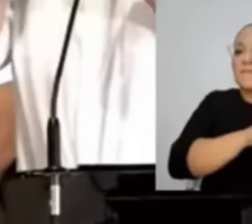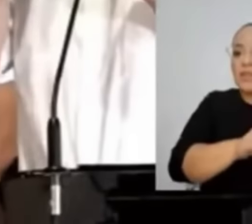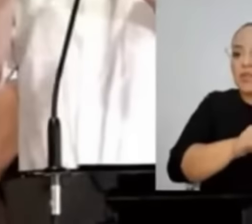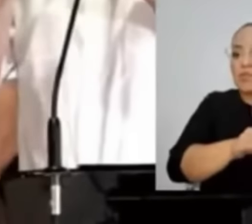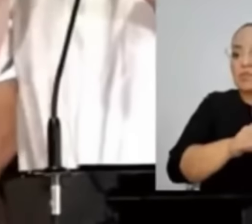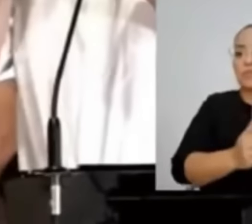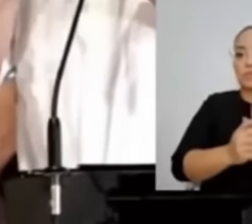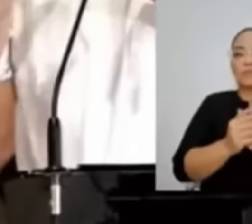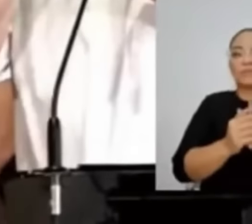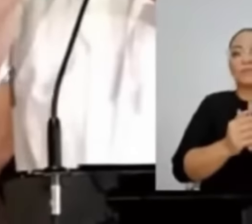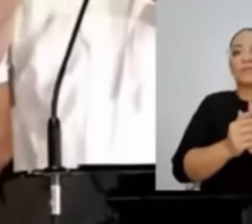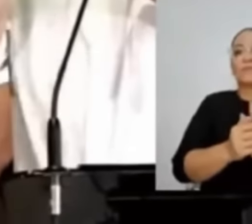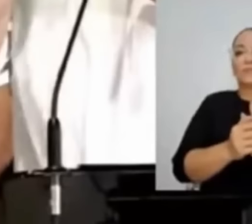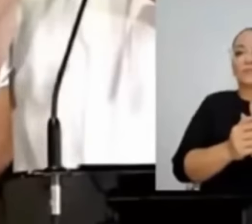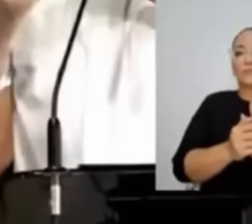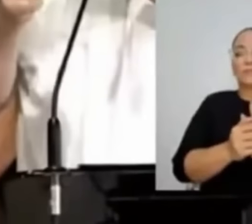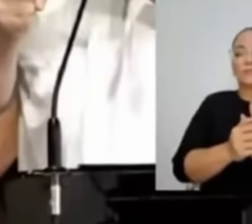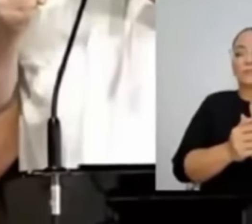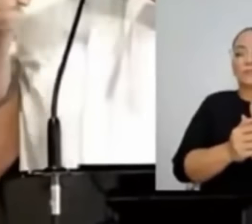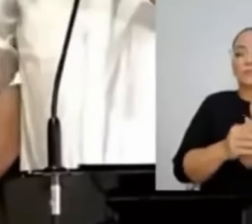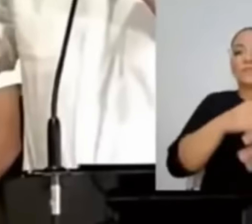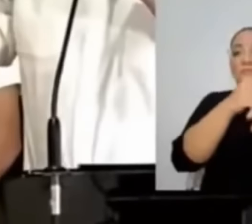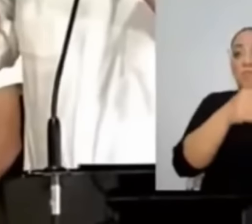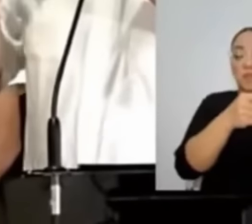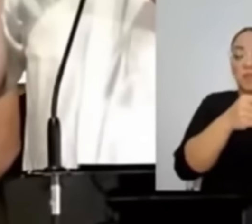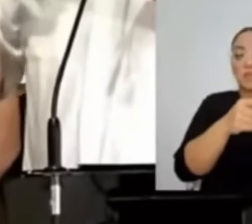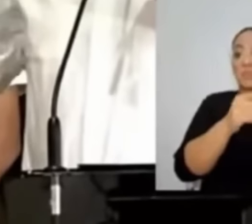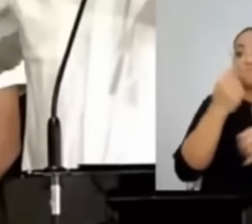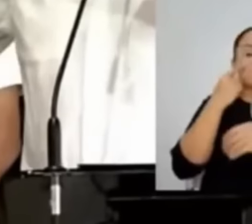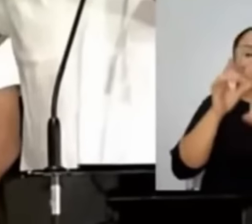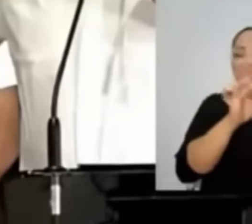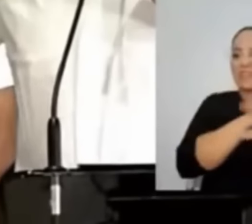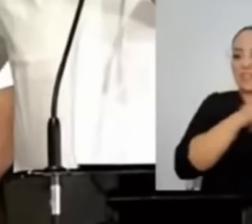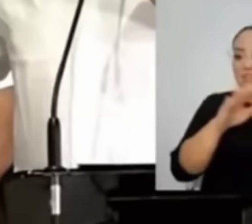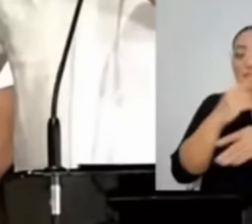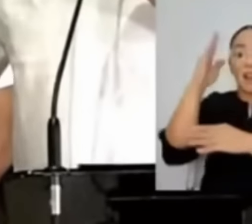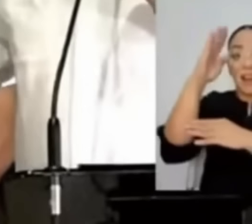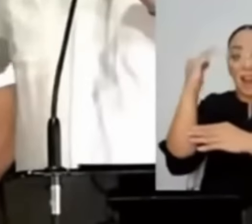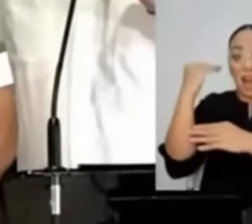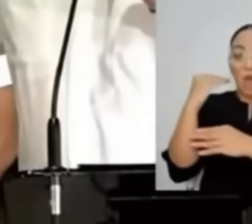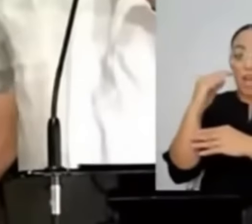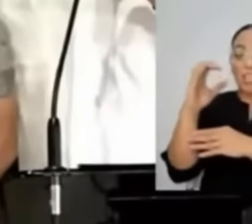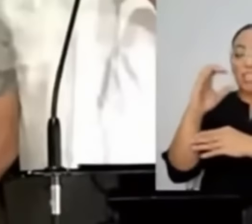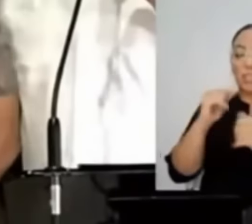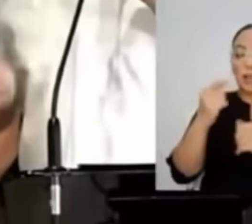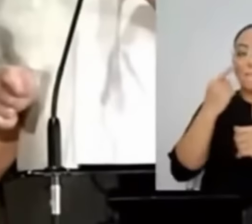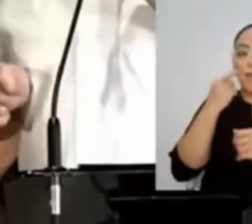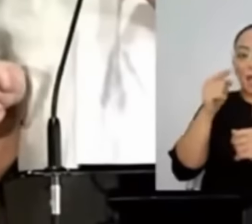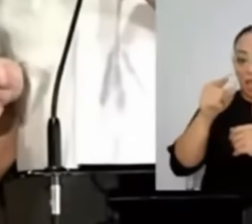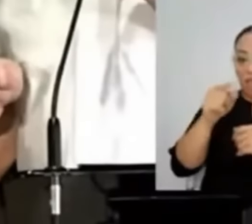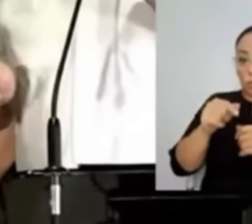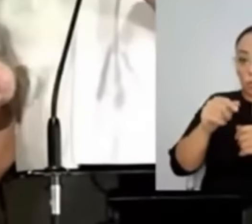porque se retrataron ellos de cuerpo entero. Doña Laura, esto no son, Laura Chinchilla, esto no son